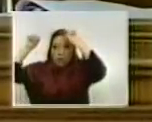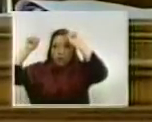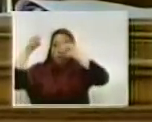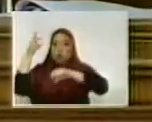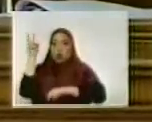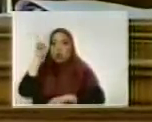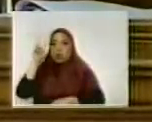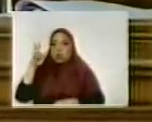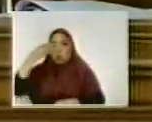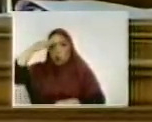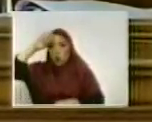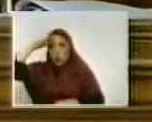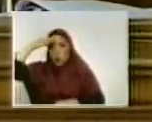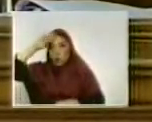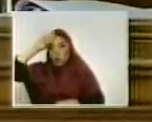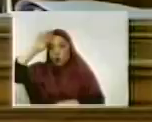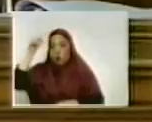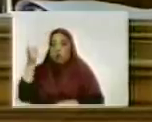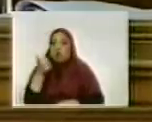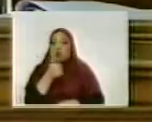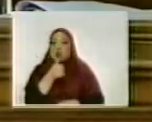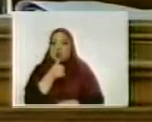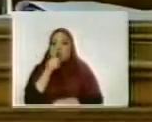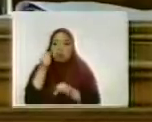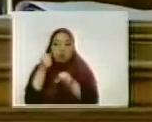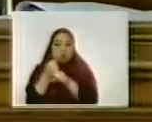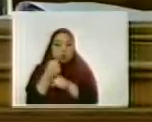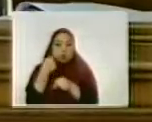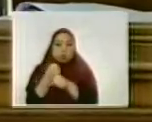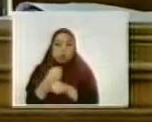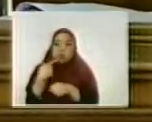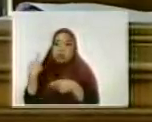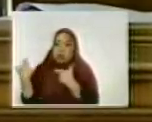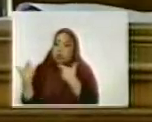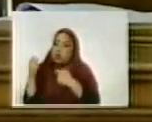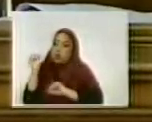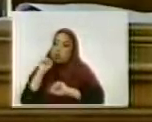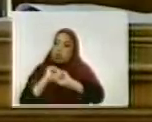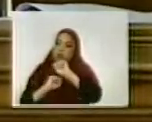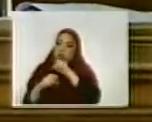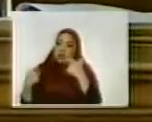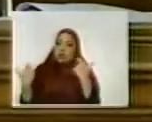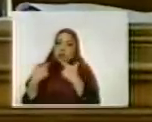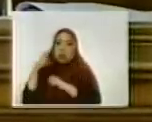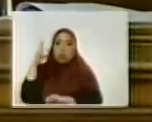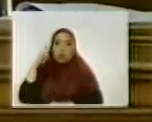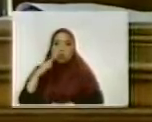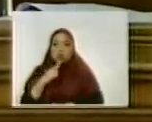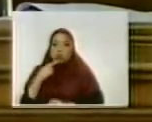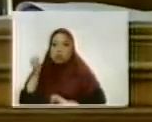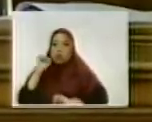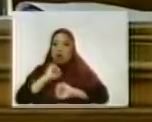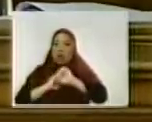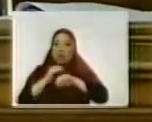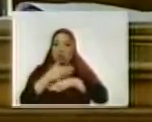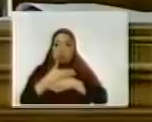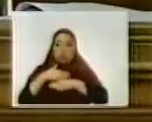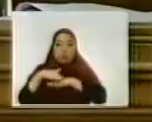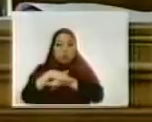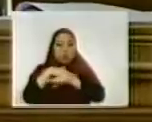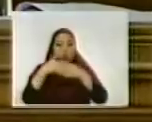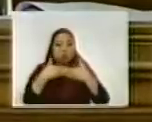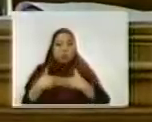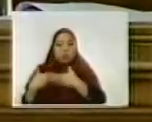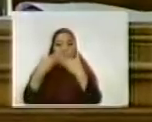hermana República de Cuba, quien por su destacada labor en defensa de la causa bolivariana, antiimperialista, revolucionaria